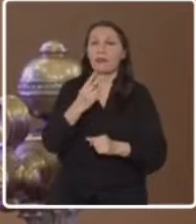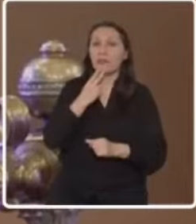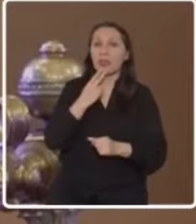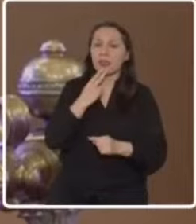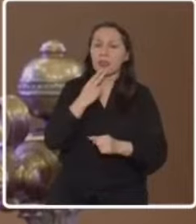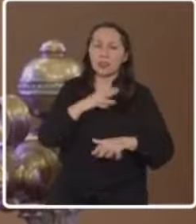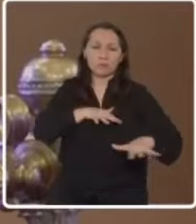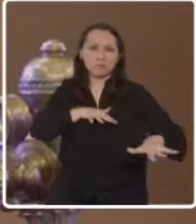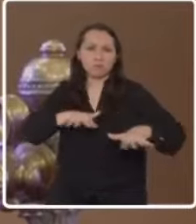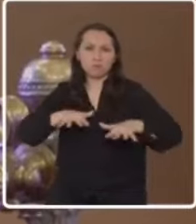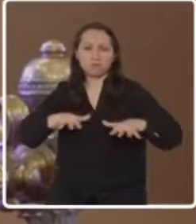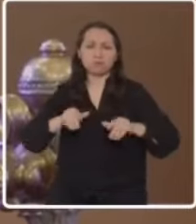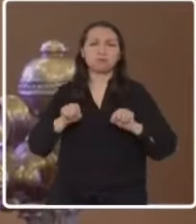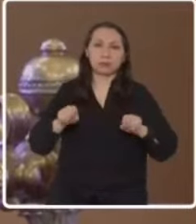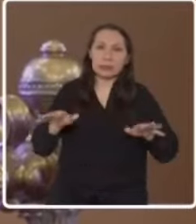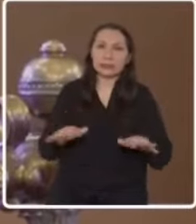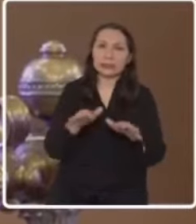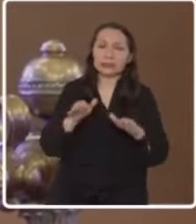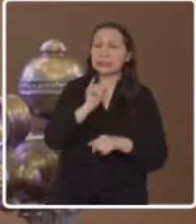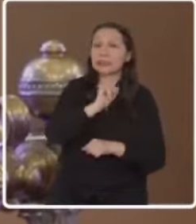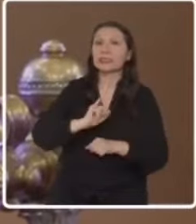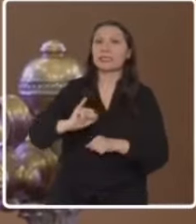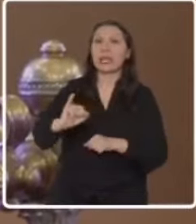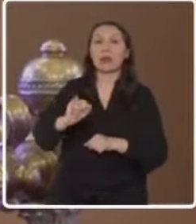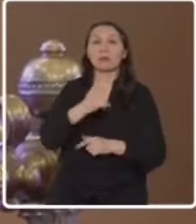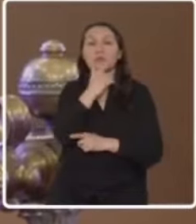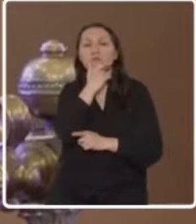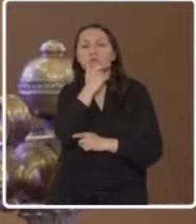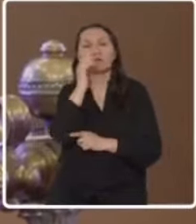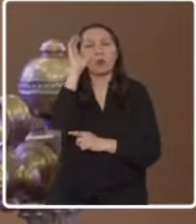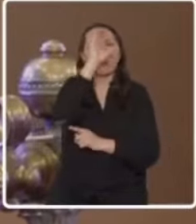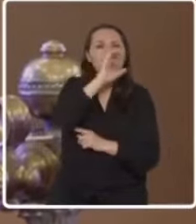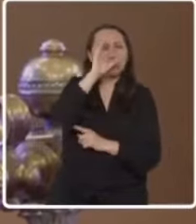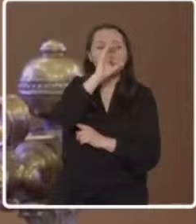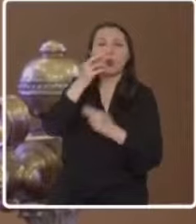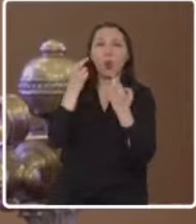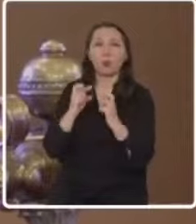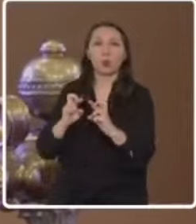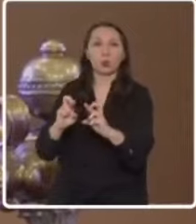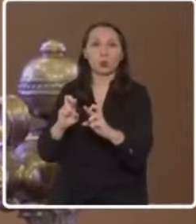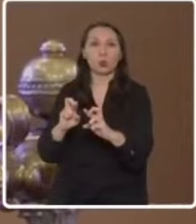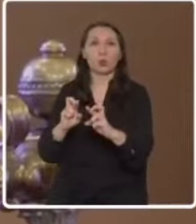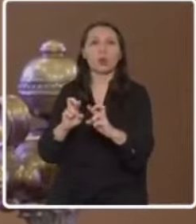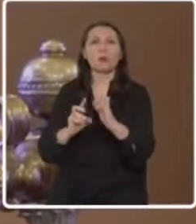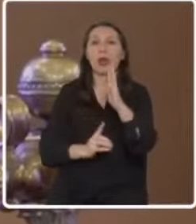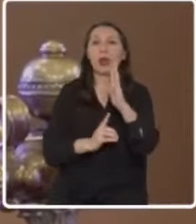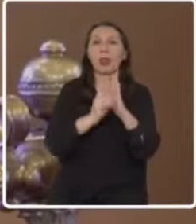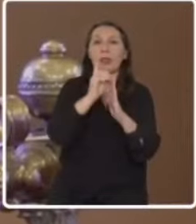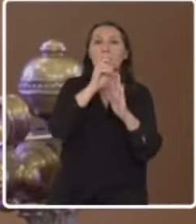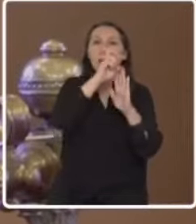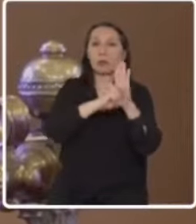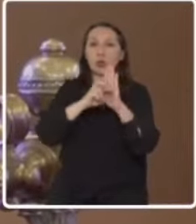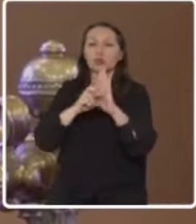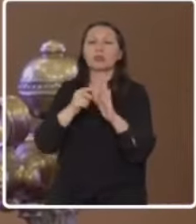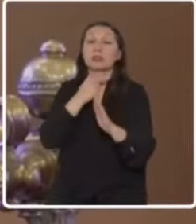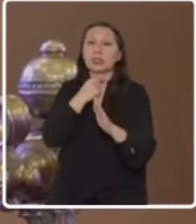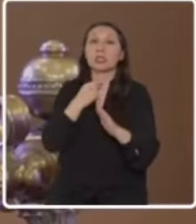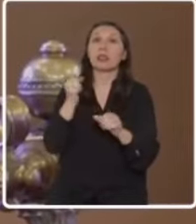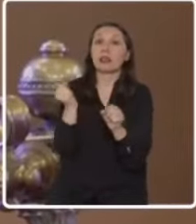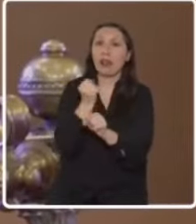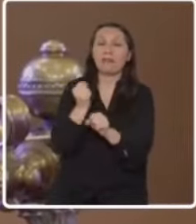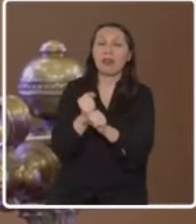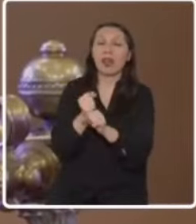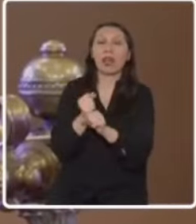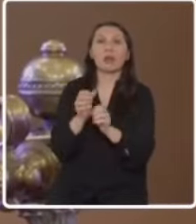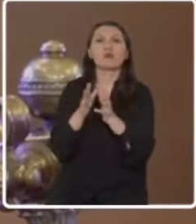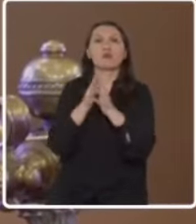vivió intensamente y que siempre tuvo la inquietud por buscar oportunidades para desarrollar proyectos en los cuales